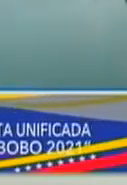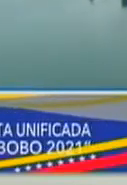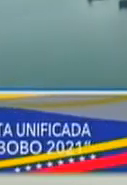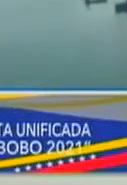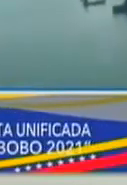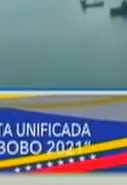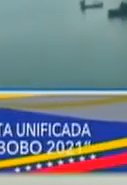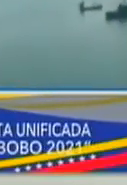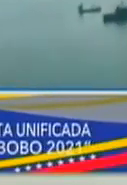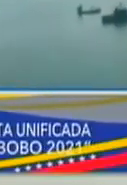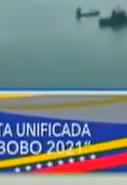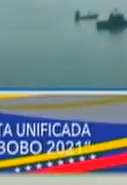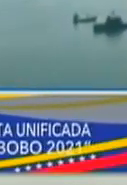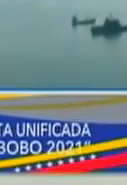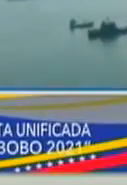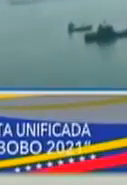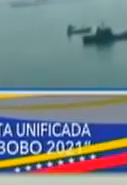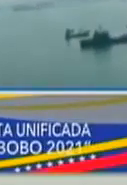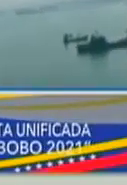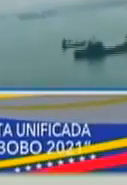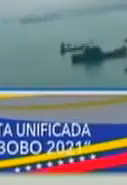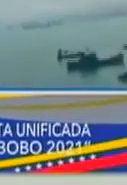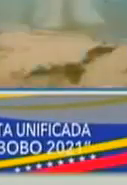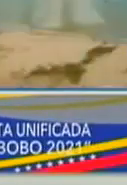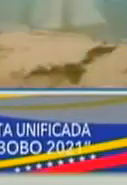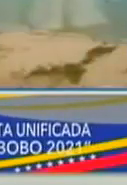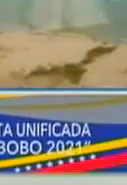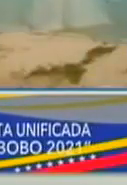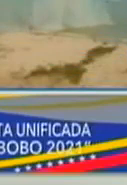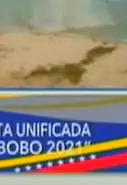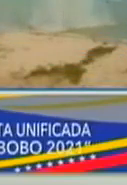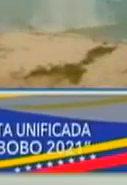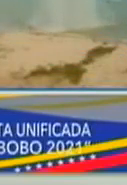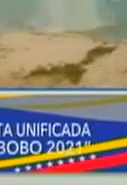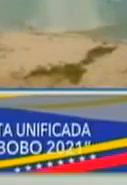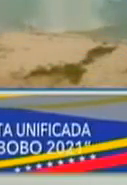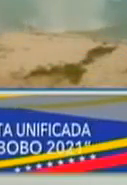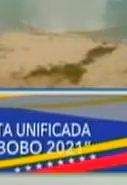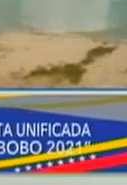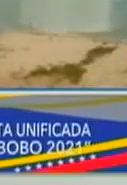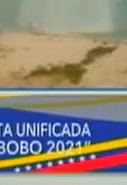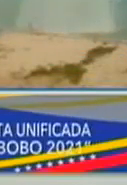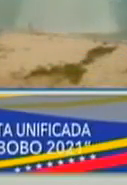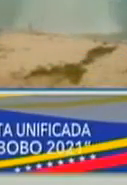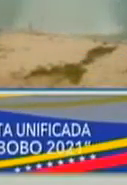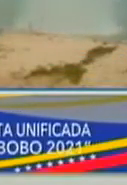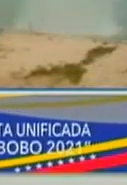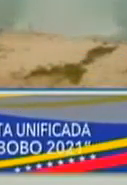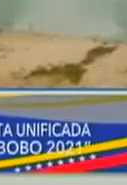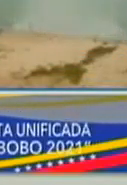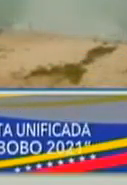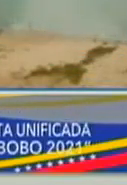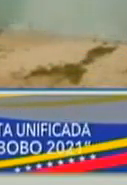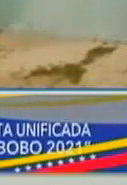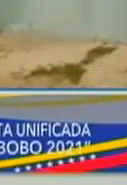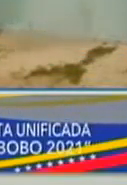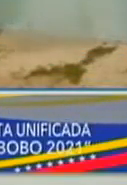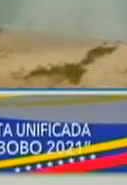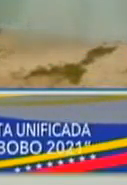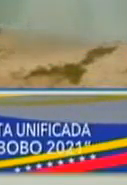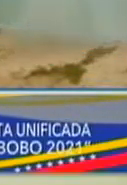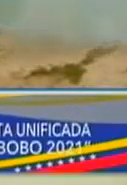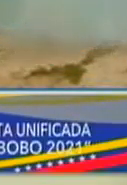operaciones, bueno, en la cadena de mando, comandante en jefe, Nicolás Maduro Moro. Comandante estratégico